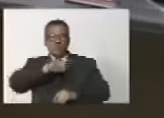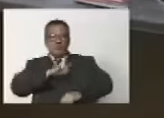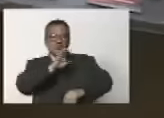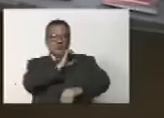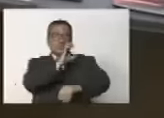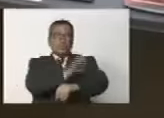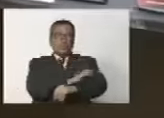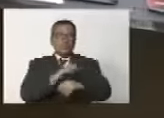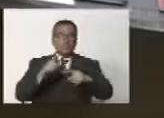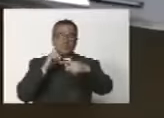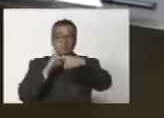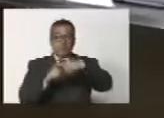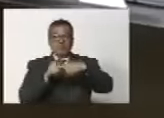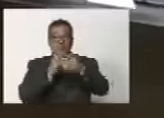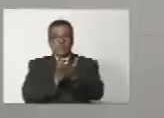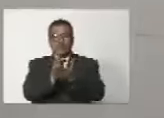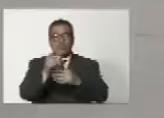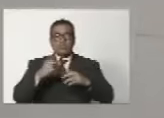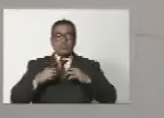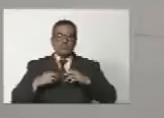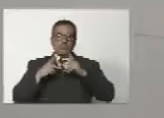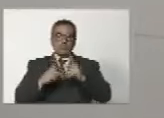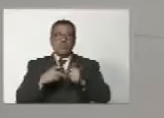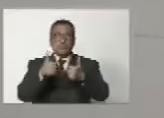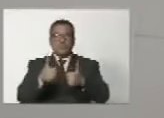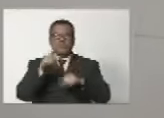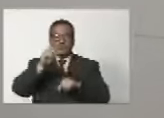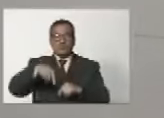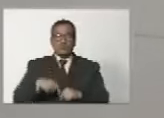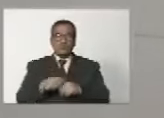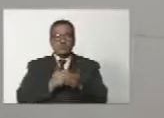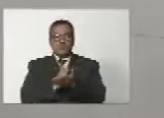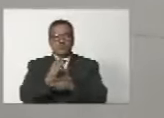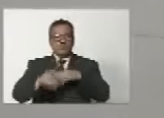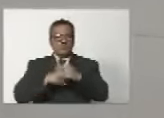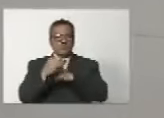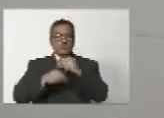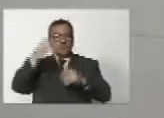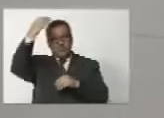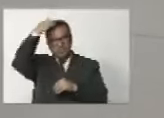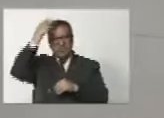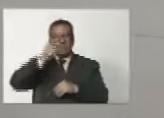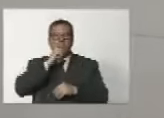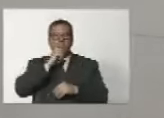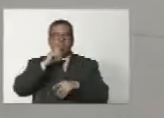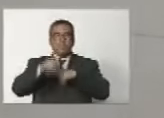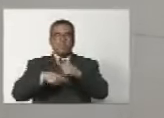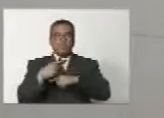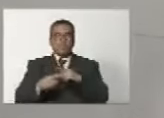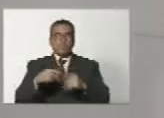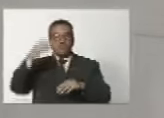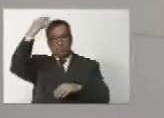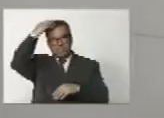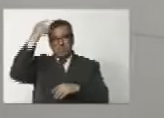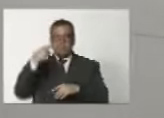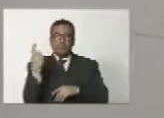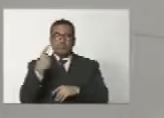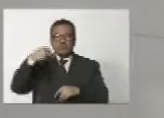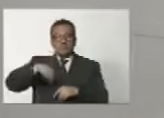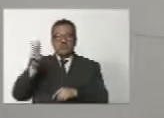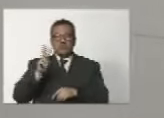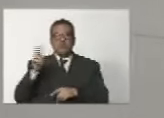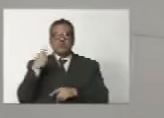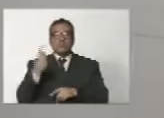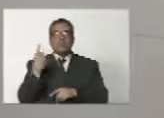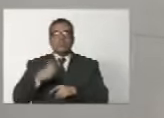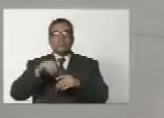energía positiva para su pronta recuperación y seguirá siendo la reina de oro que es, como se ha coronado no solo en Venezuela,